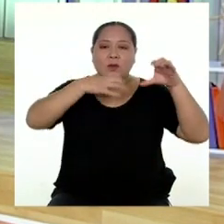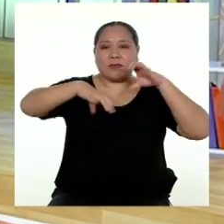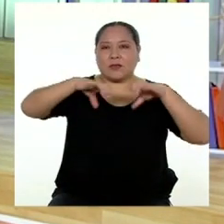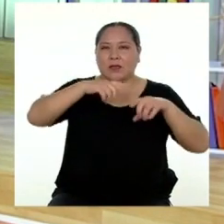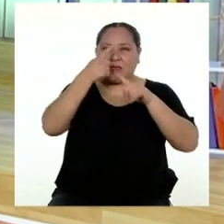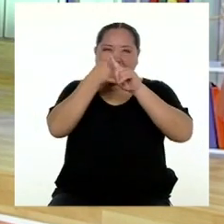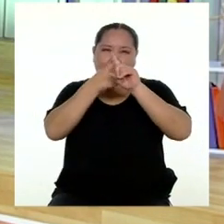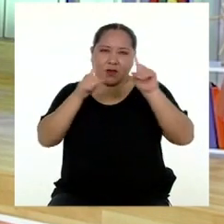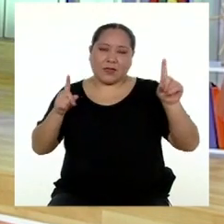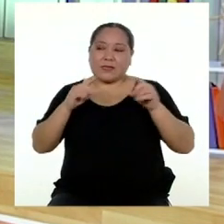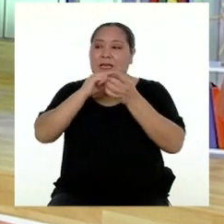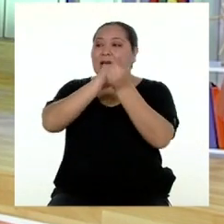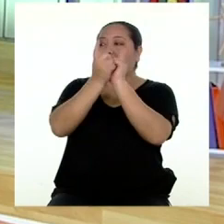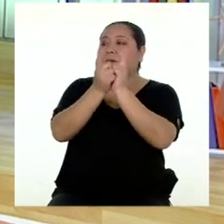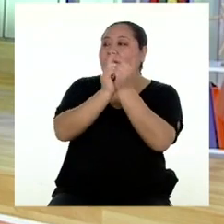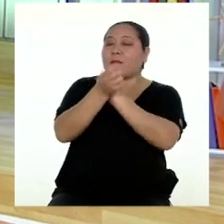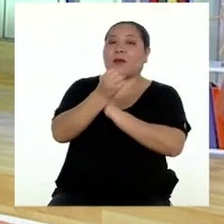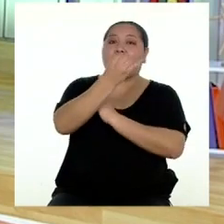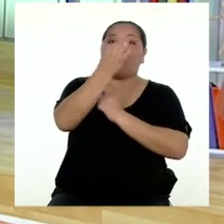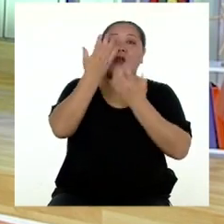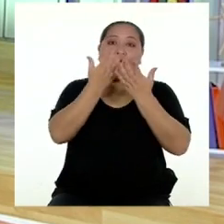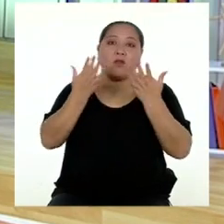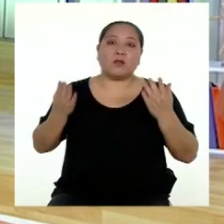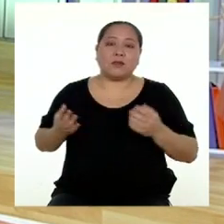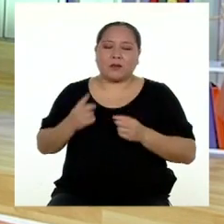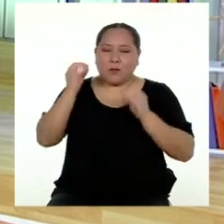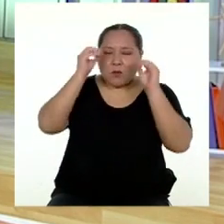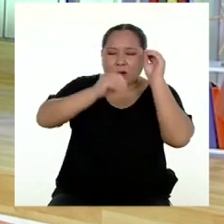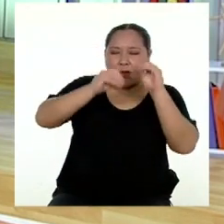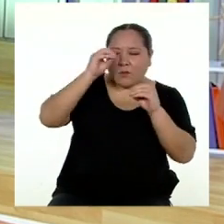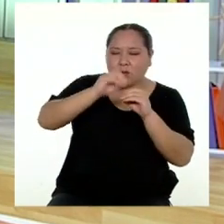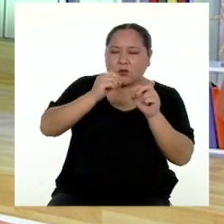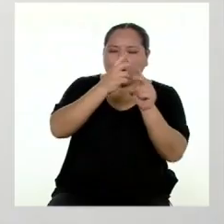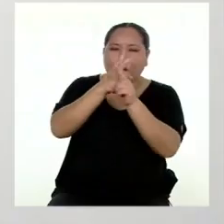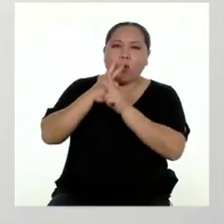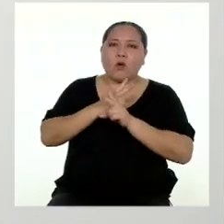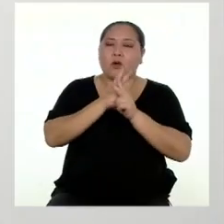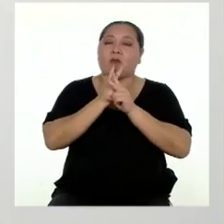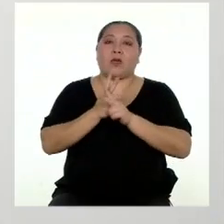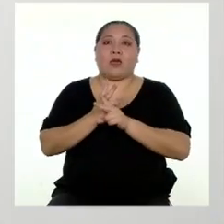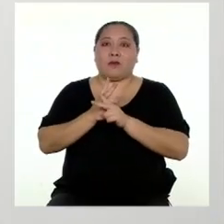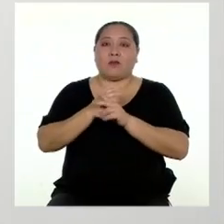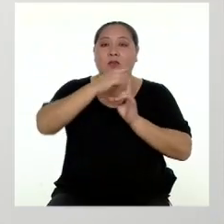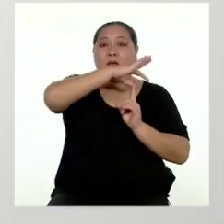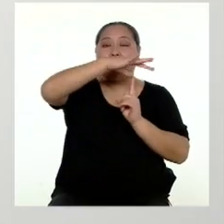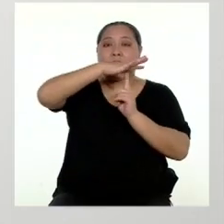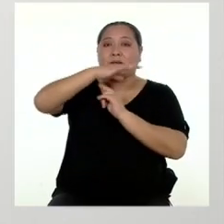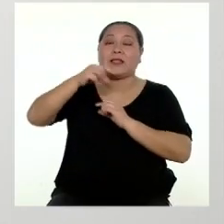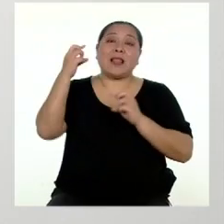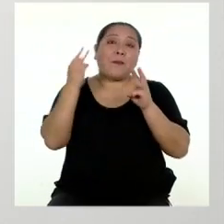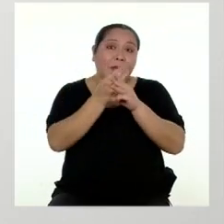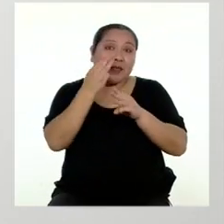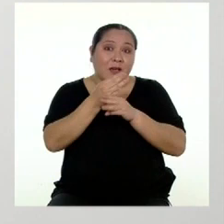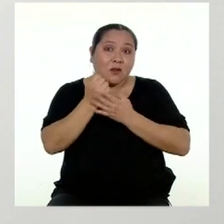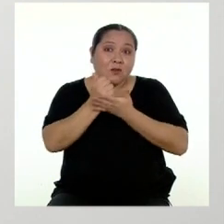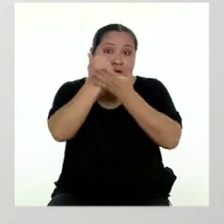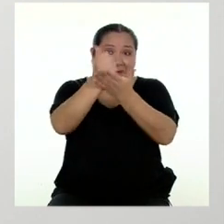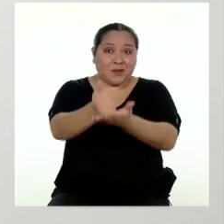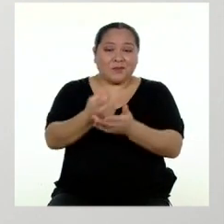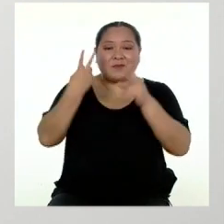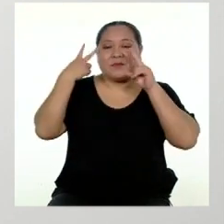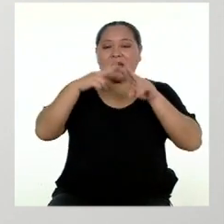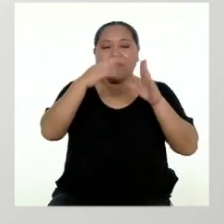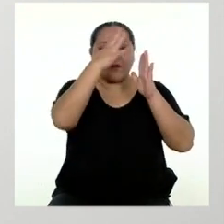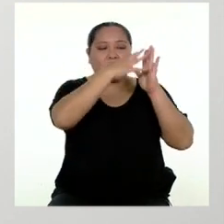si cambiamos algunos hábitos y creamos conciencia sobre el cuidado del medio ambiente. Y la matemática nos ayudará a ello. Veamos